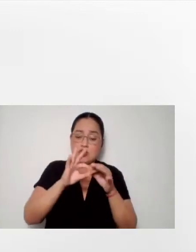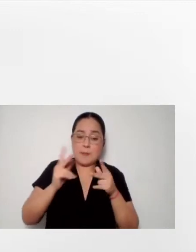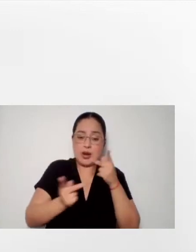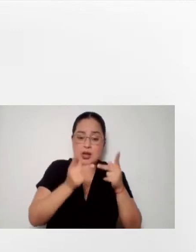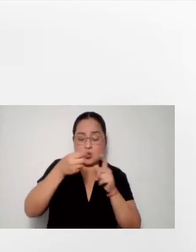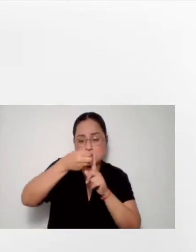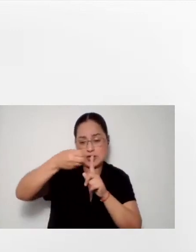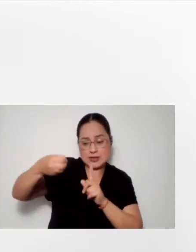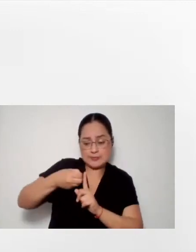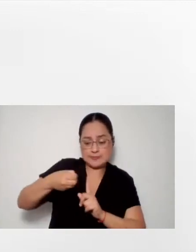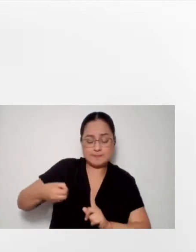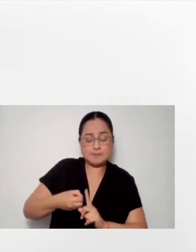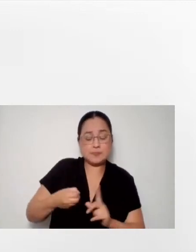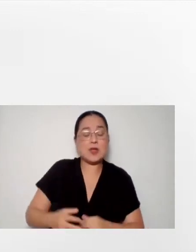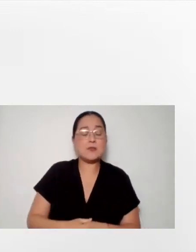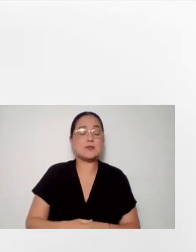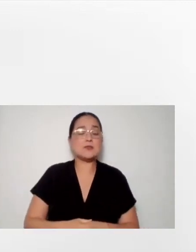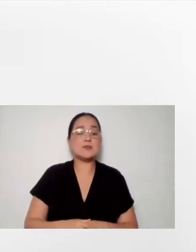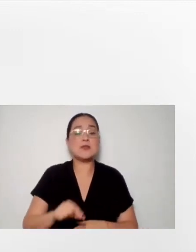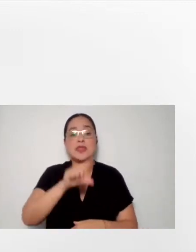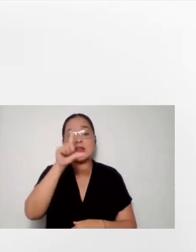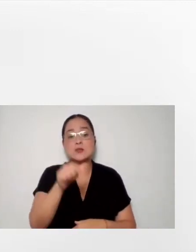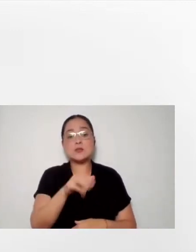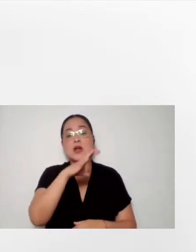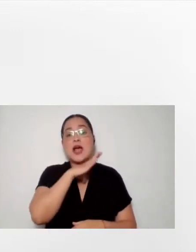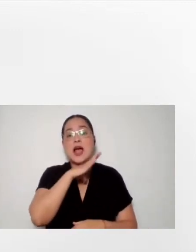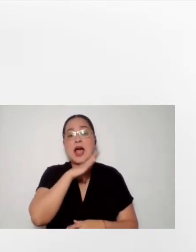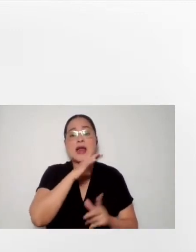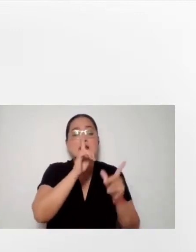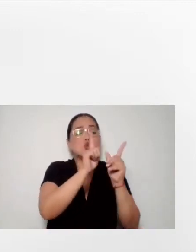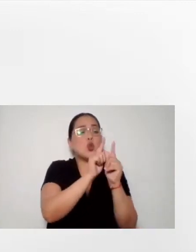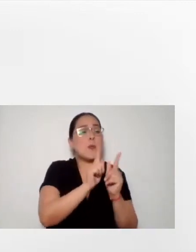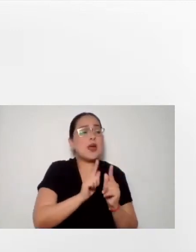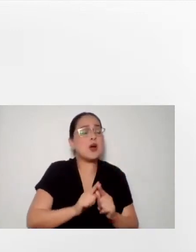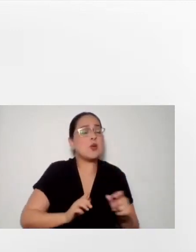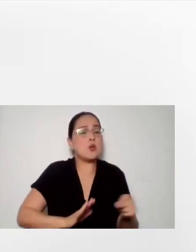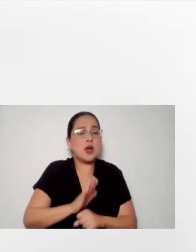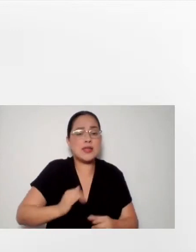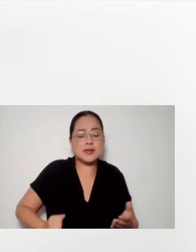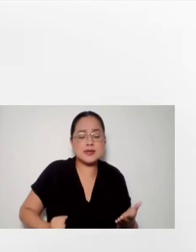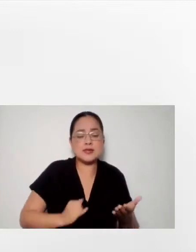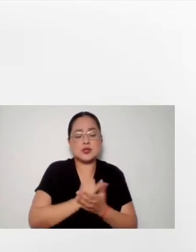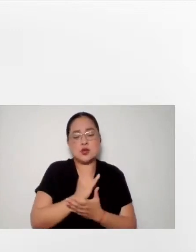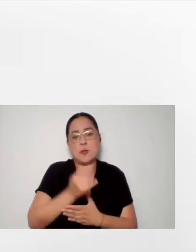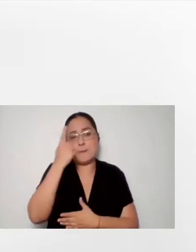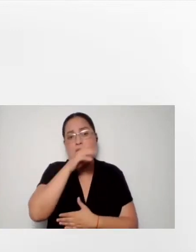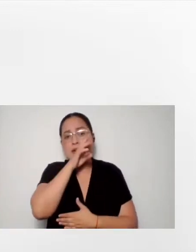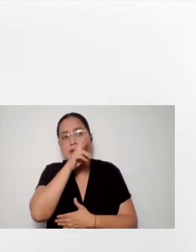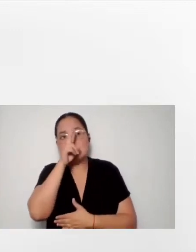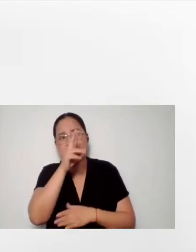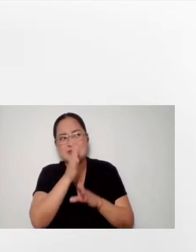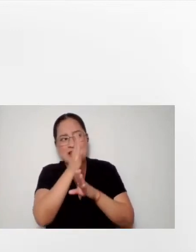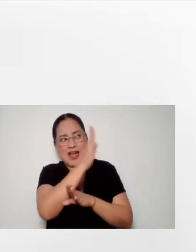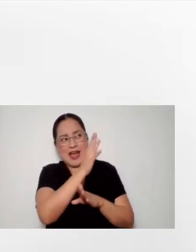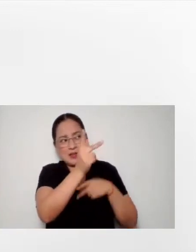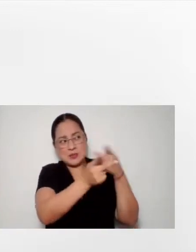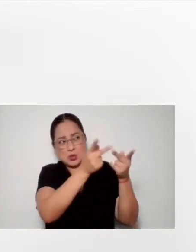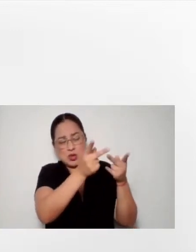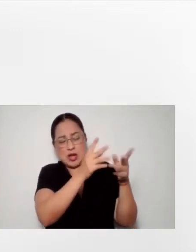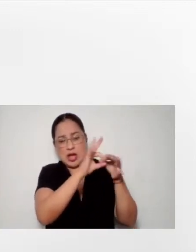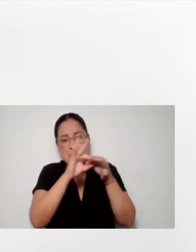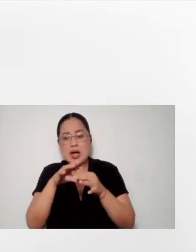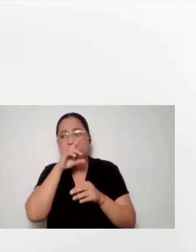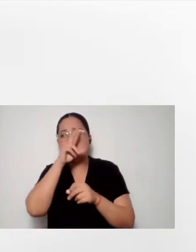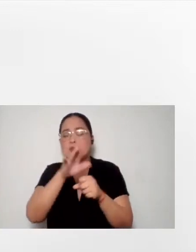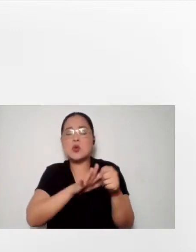Enseguida, en cada uno de los casos, se hace un pequeño resumen del criterio que responde a esas preguntas que la Corte se hizo en cada